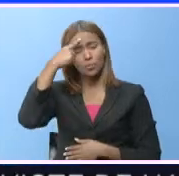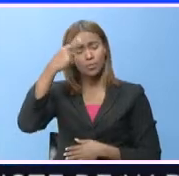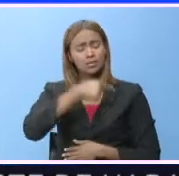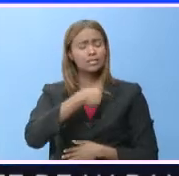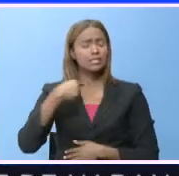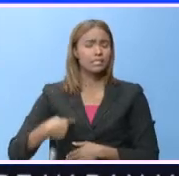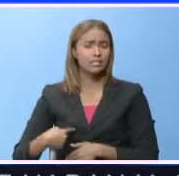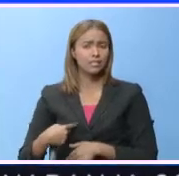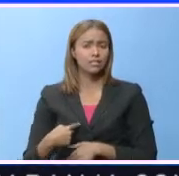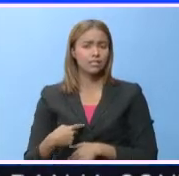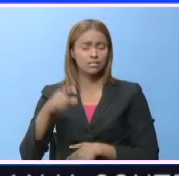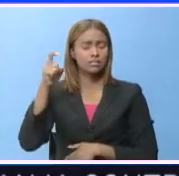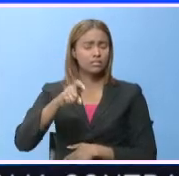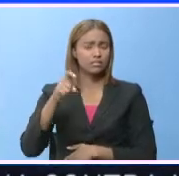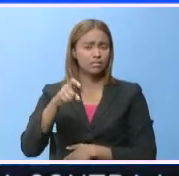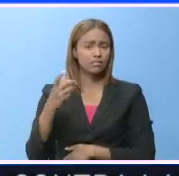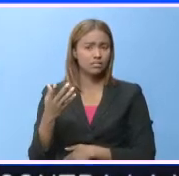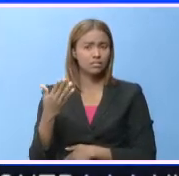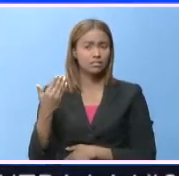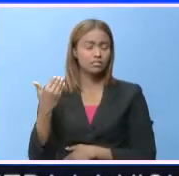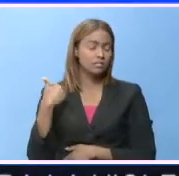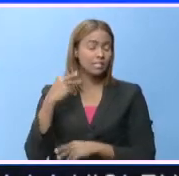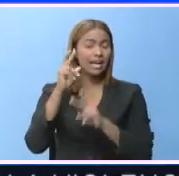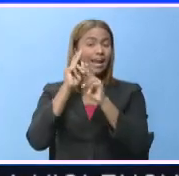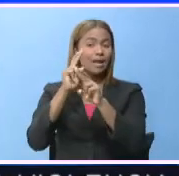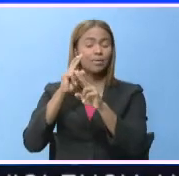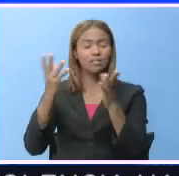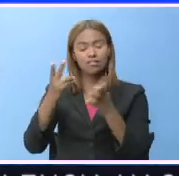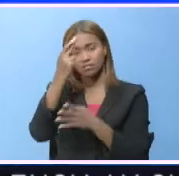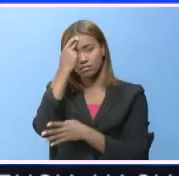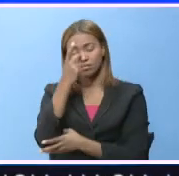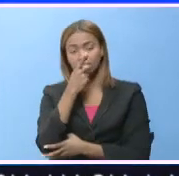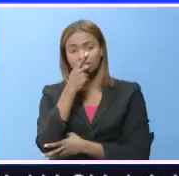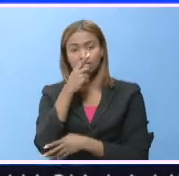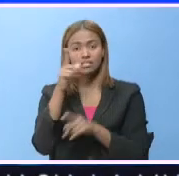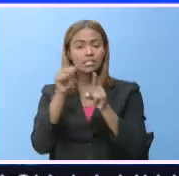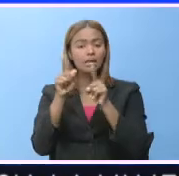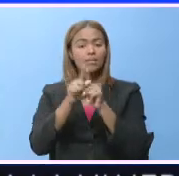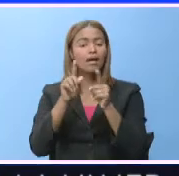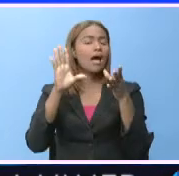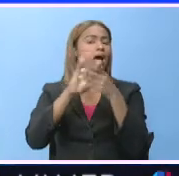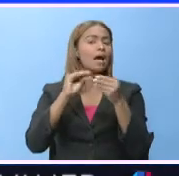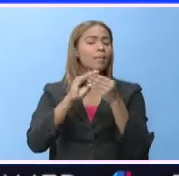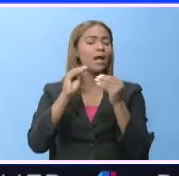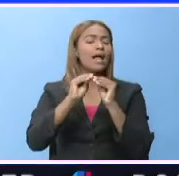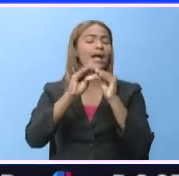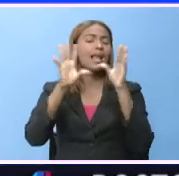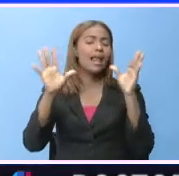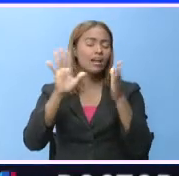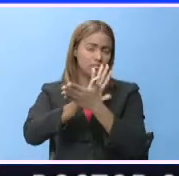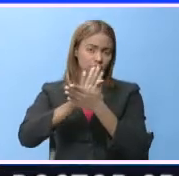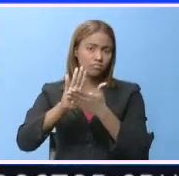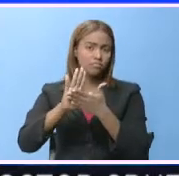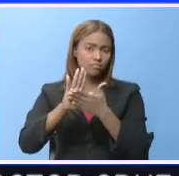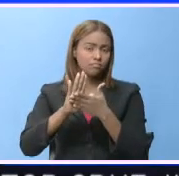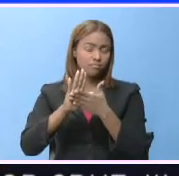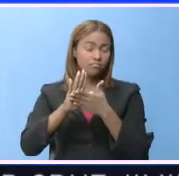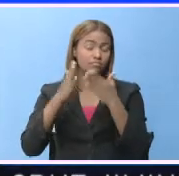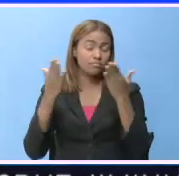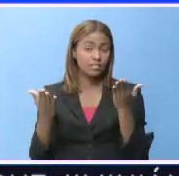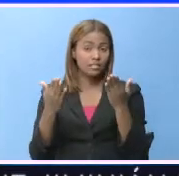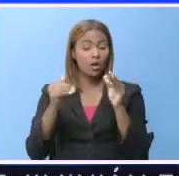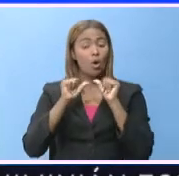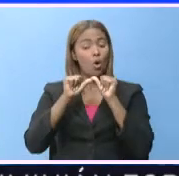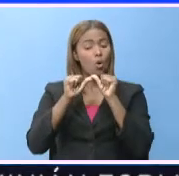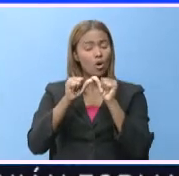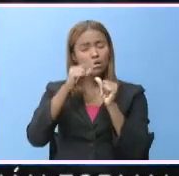merece el respeto de la República Dominicana y hablarle claro y con transparencia. Y con